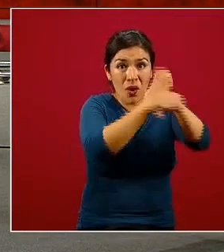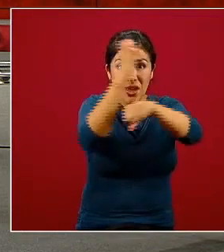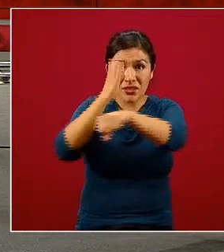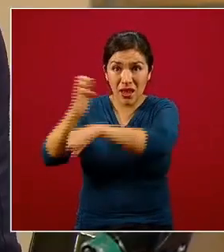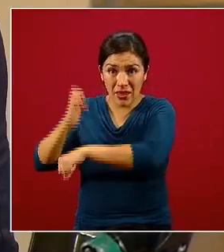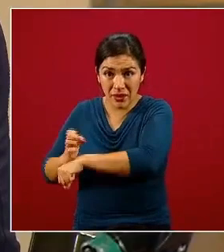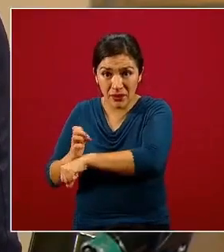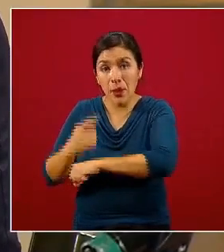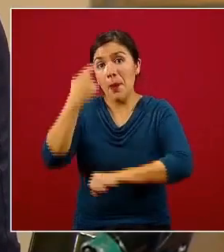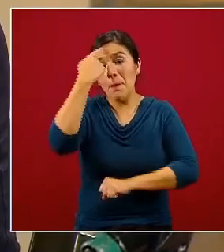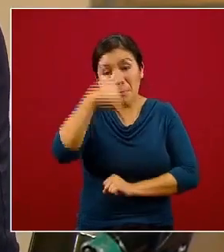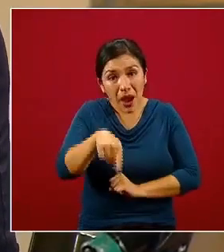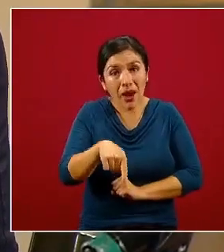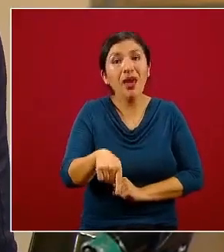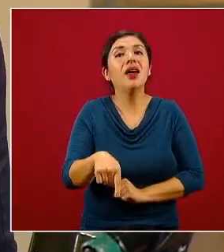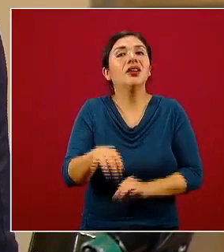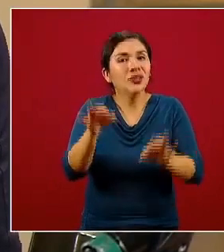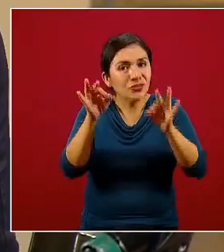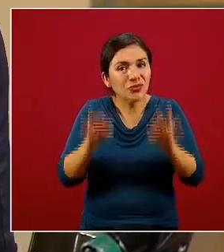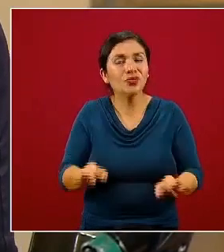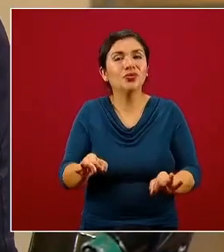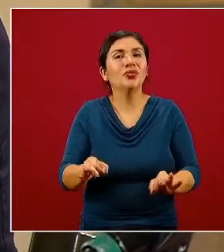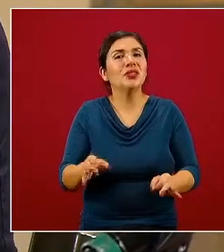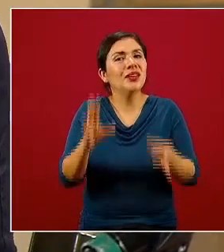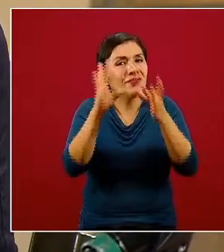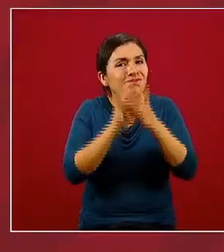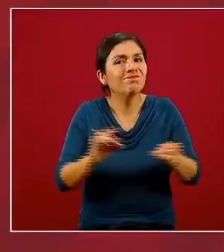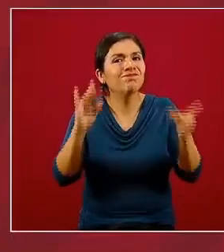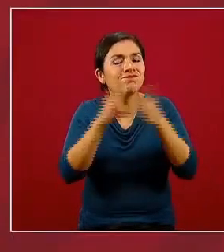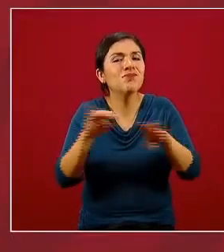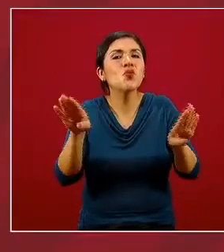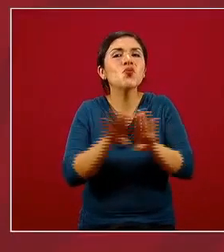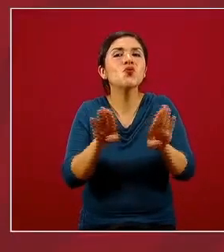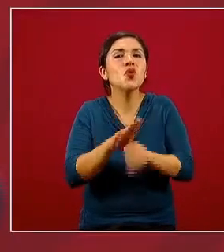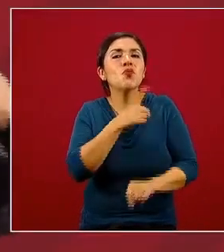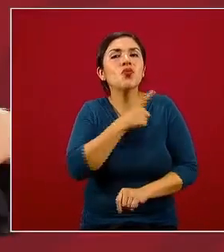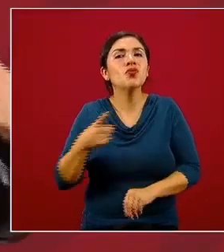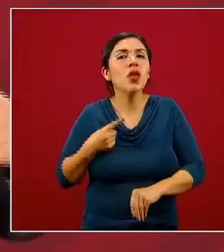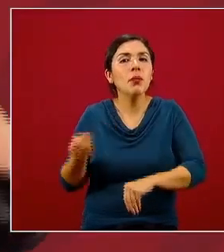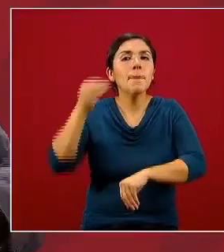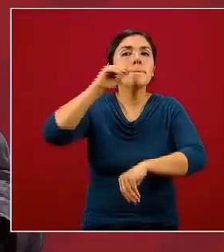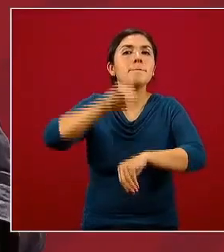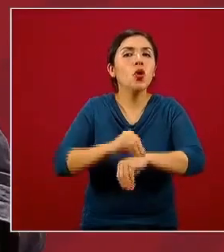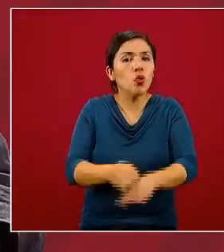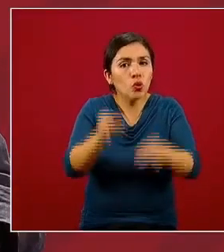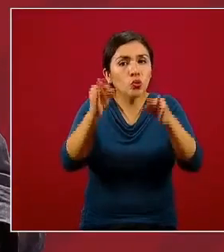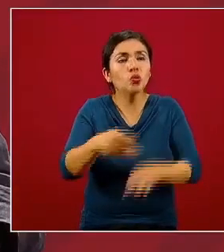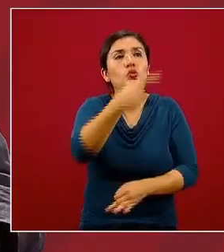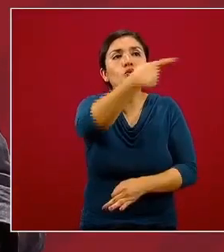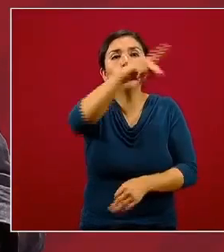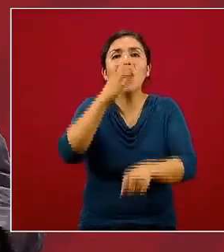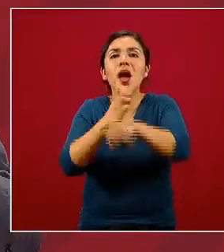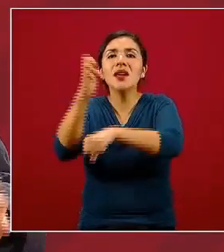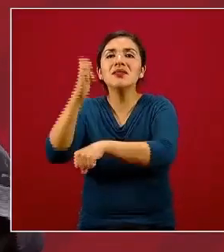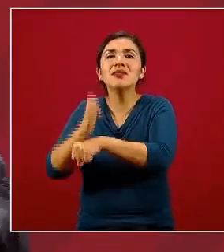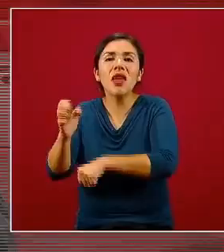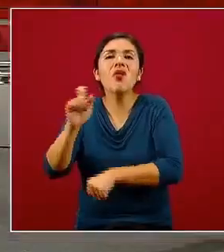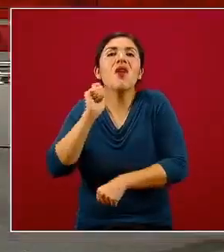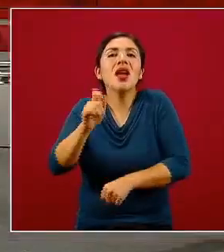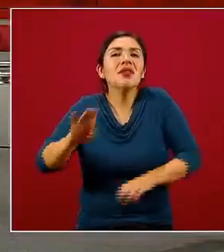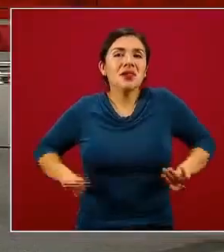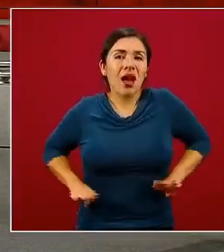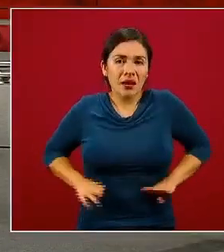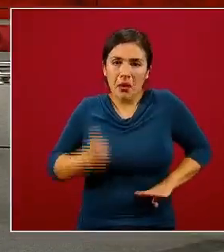estatales para dar detalles de cómo se instrumenta en sus realidades estatales. Entonces, eso es